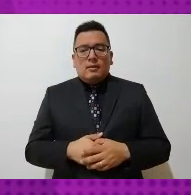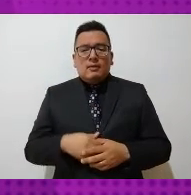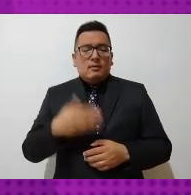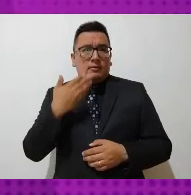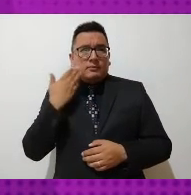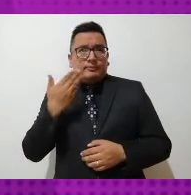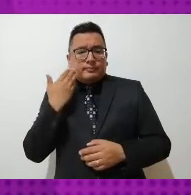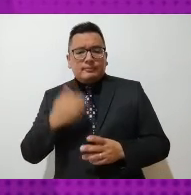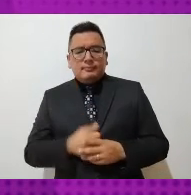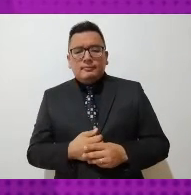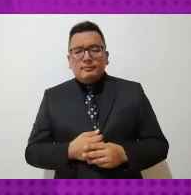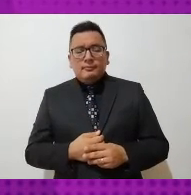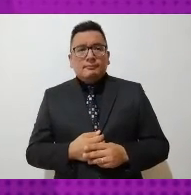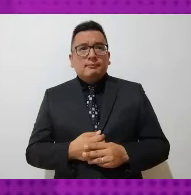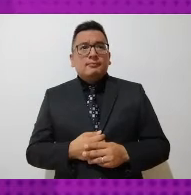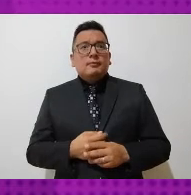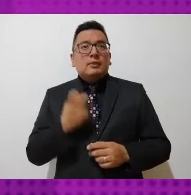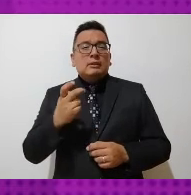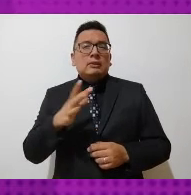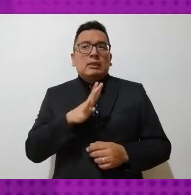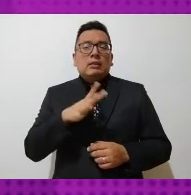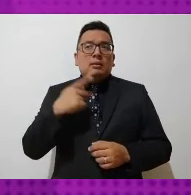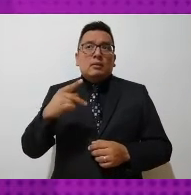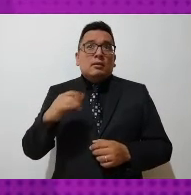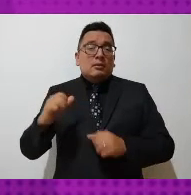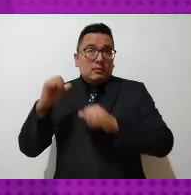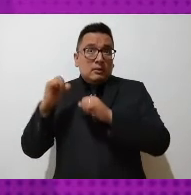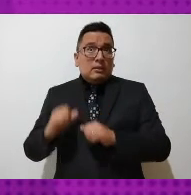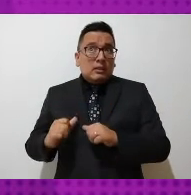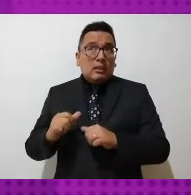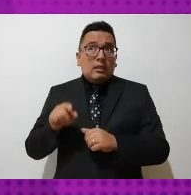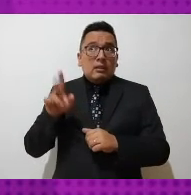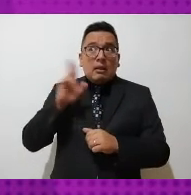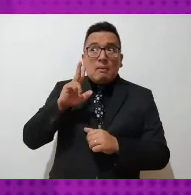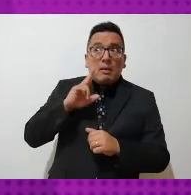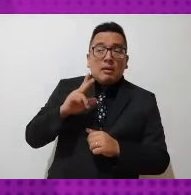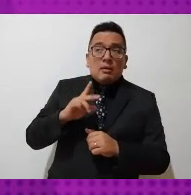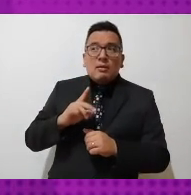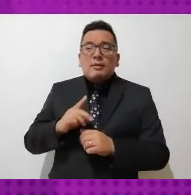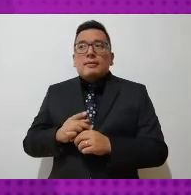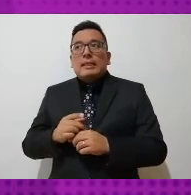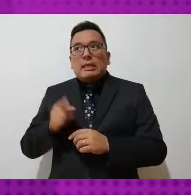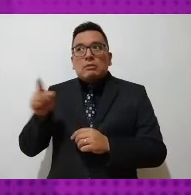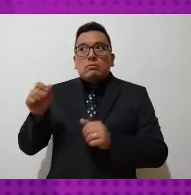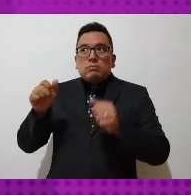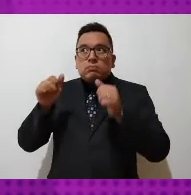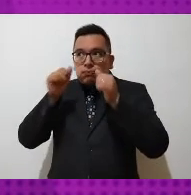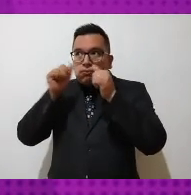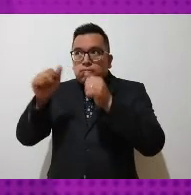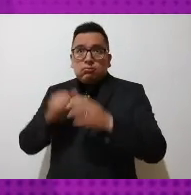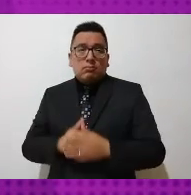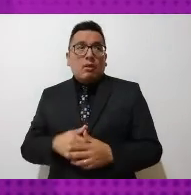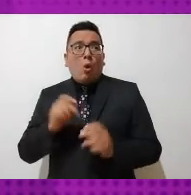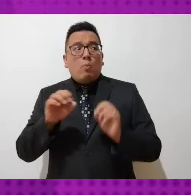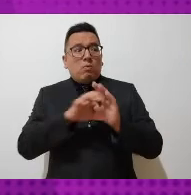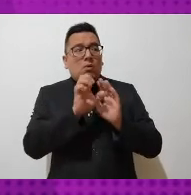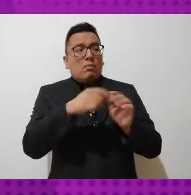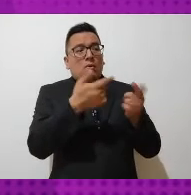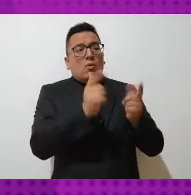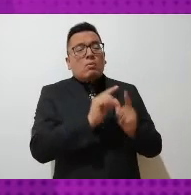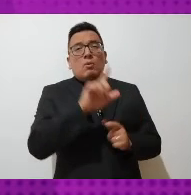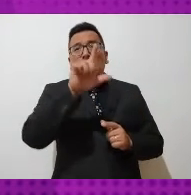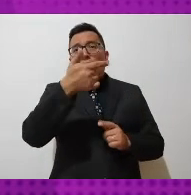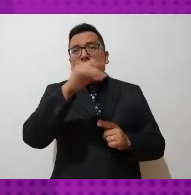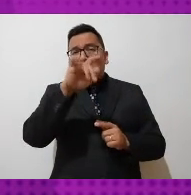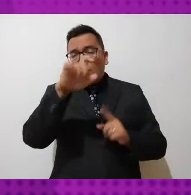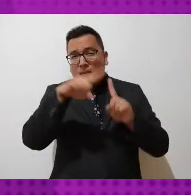tradicionales. Realmente no trabajamos tanto ahí con grupos de la sociedad civil, pero en los grupos de la diversidad sexual